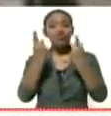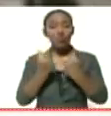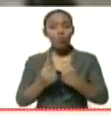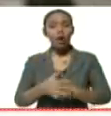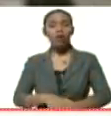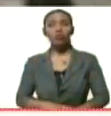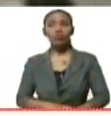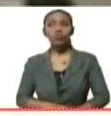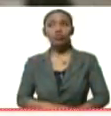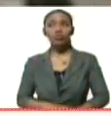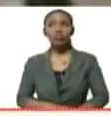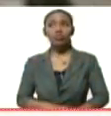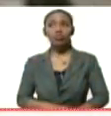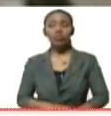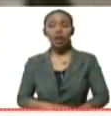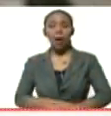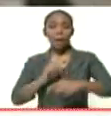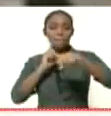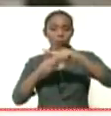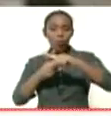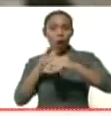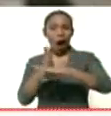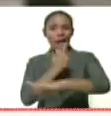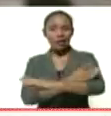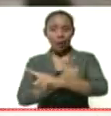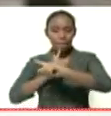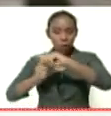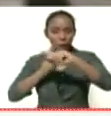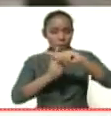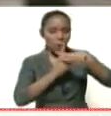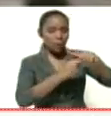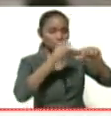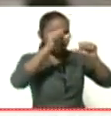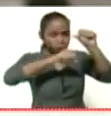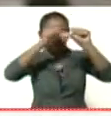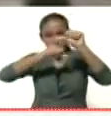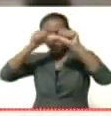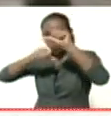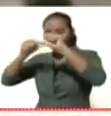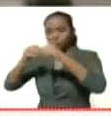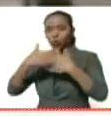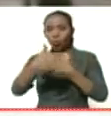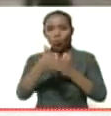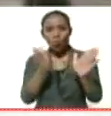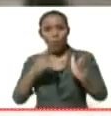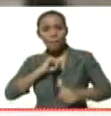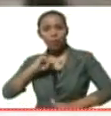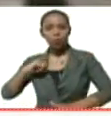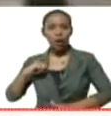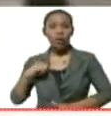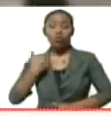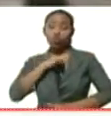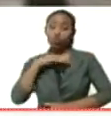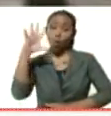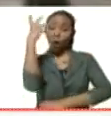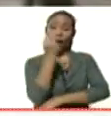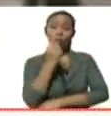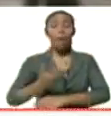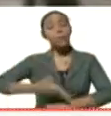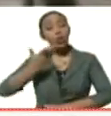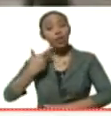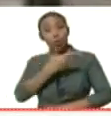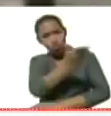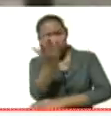de despistaje ampliado personalizado. Hemos logrado, fíjense ustedes, es importante que